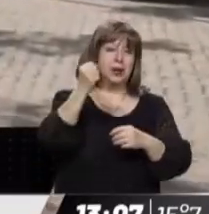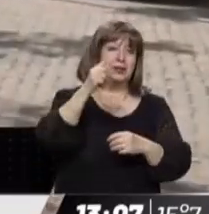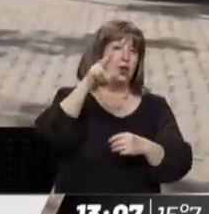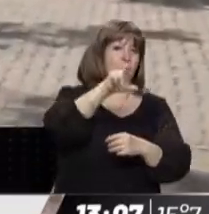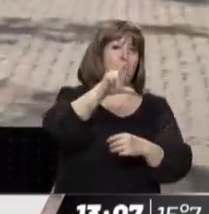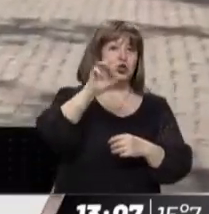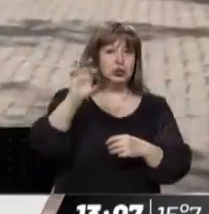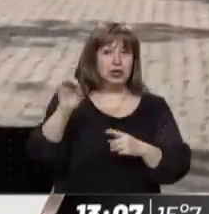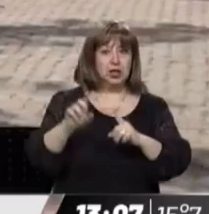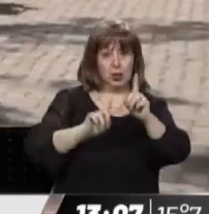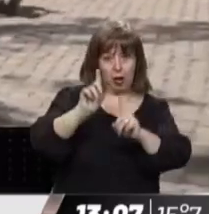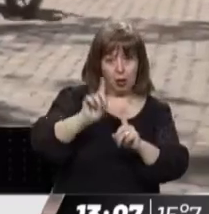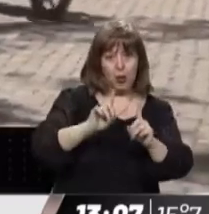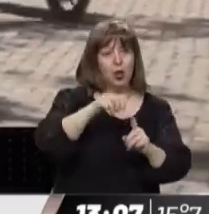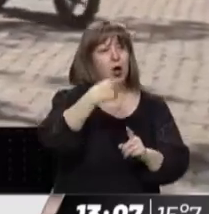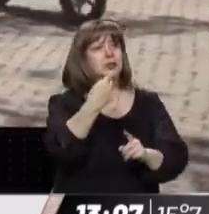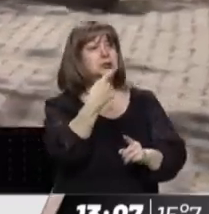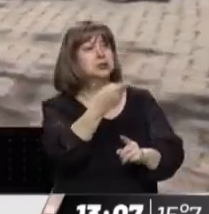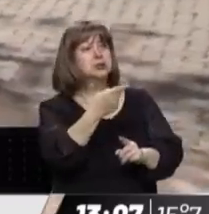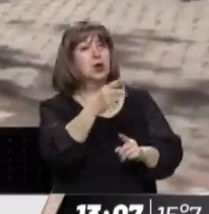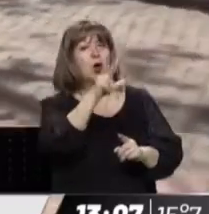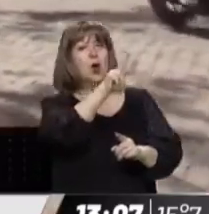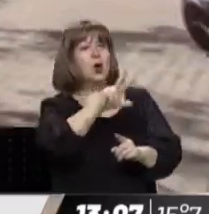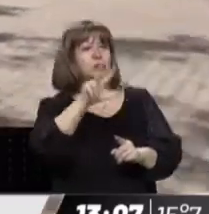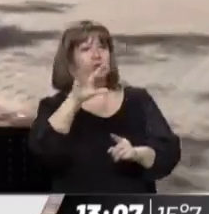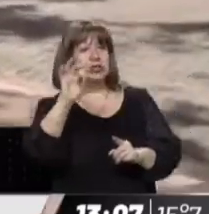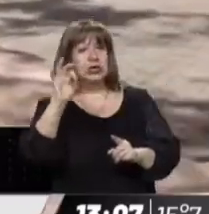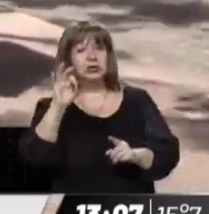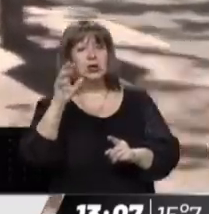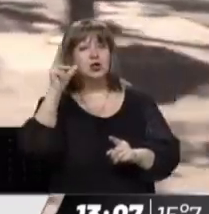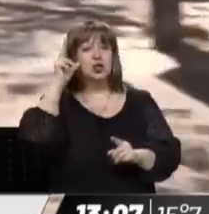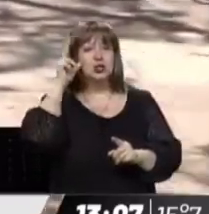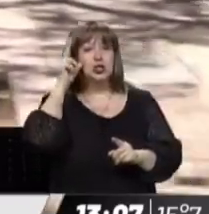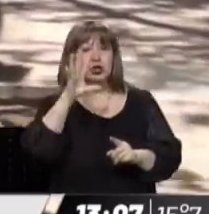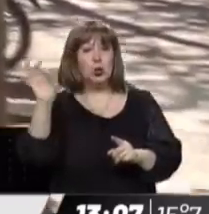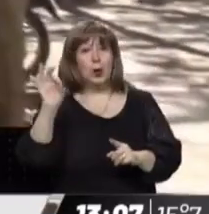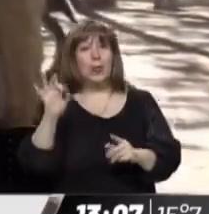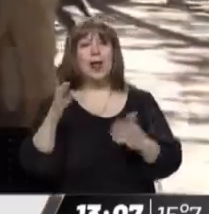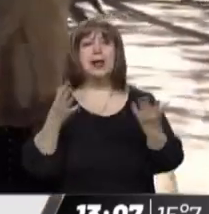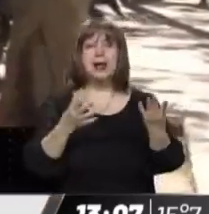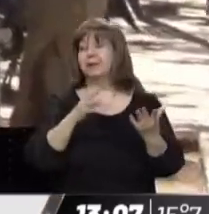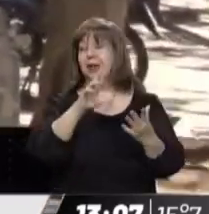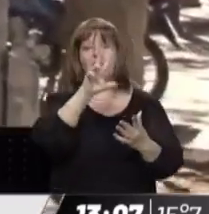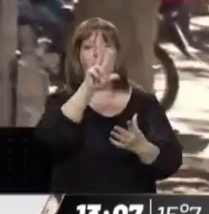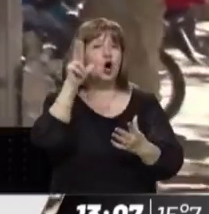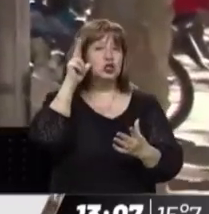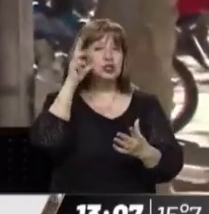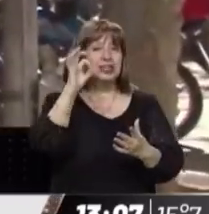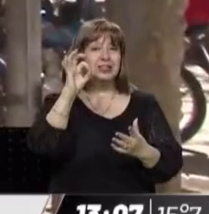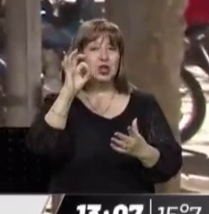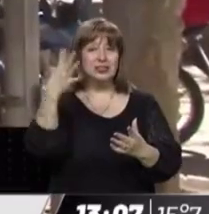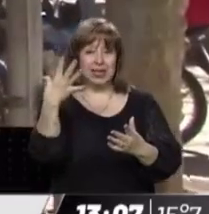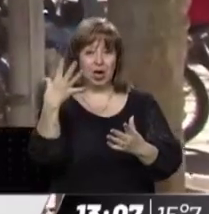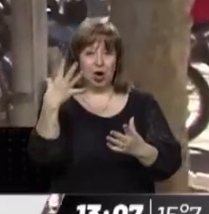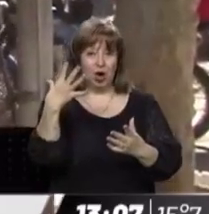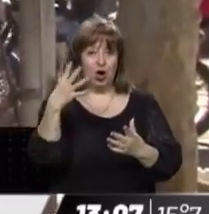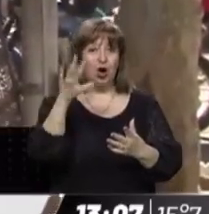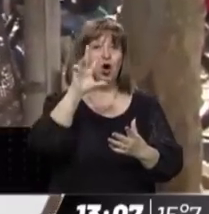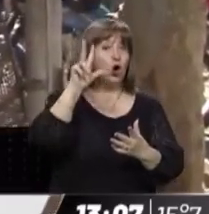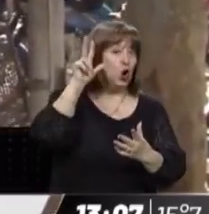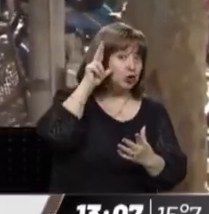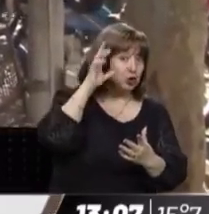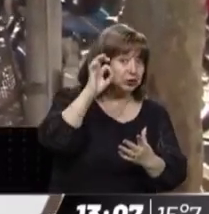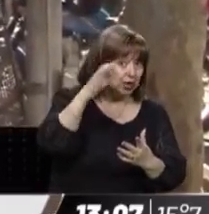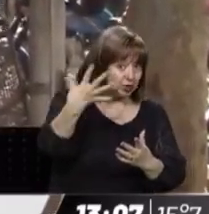algunos 800 y otros que consultamos 805 pesos en algunas cuevas. Hay un tema que es el turismo que llega a la